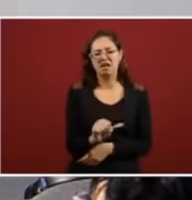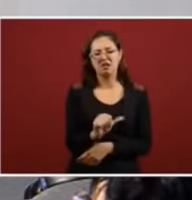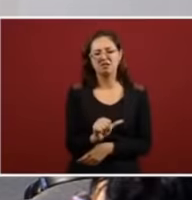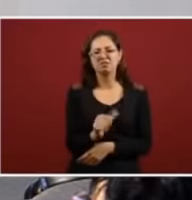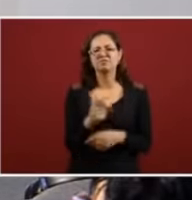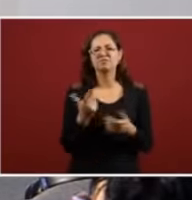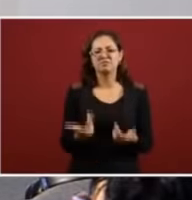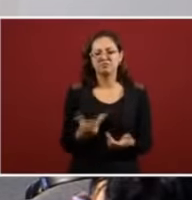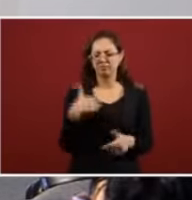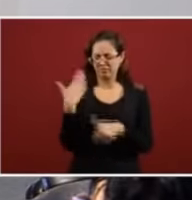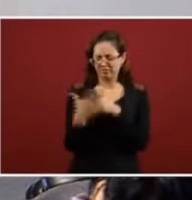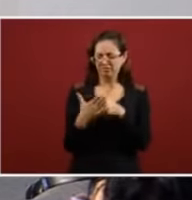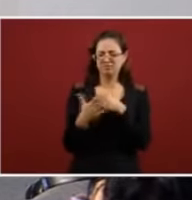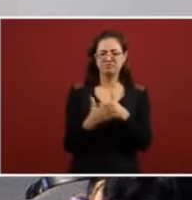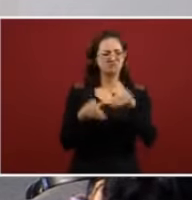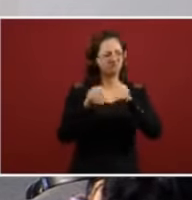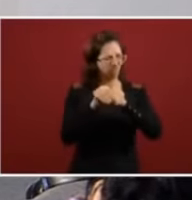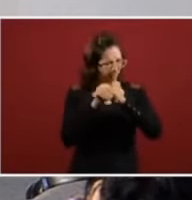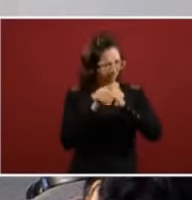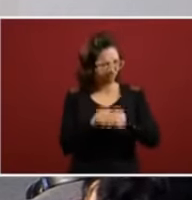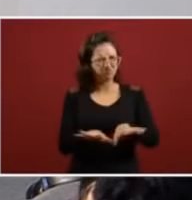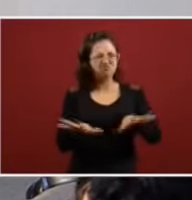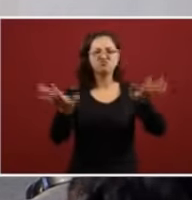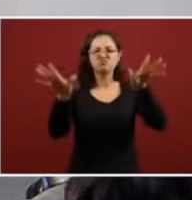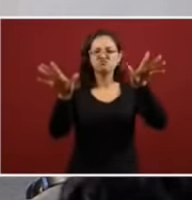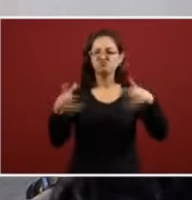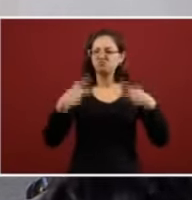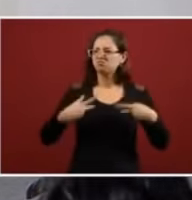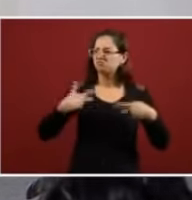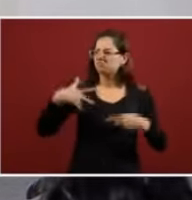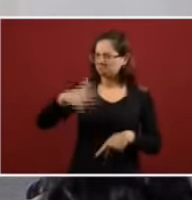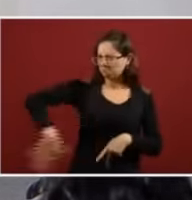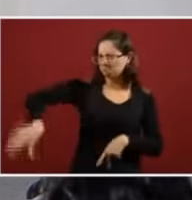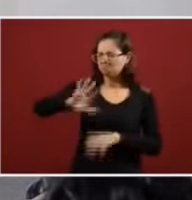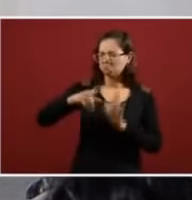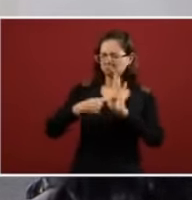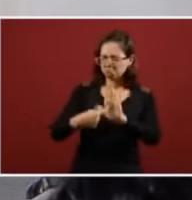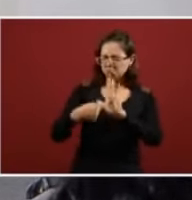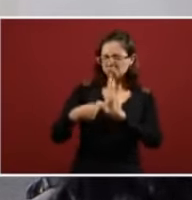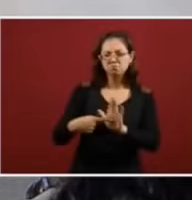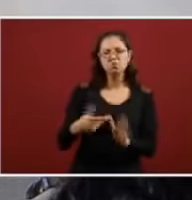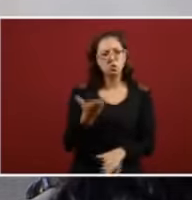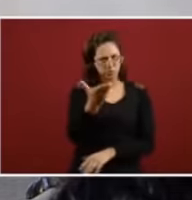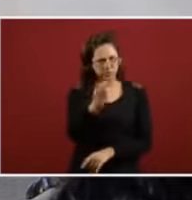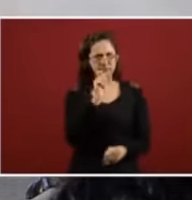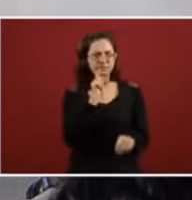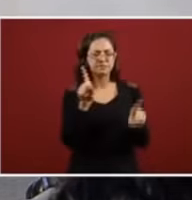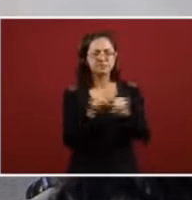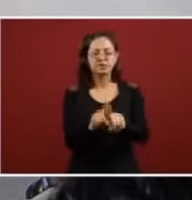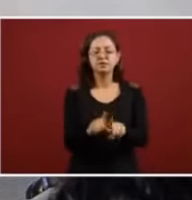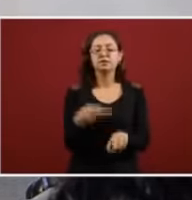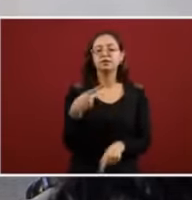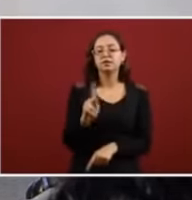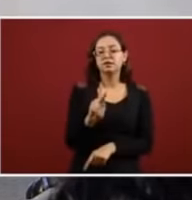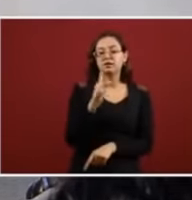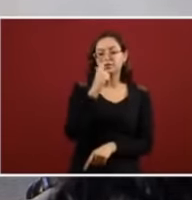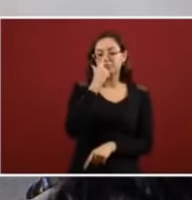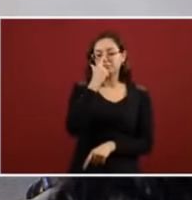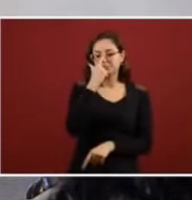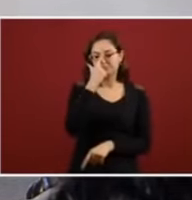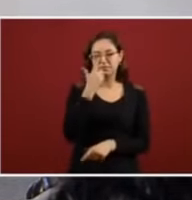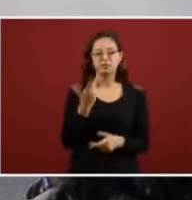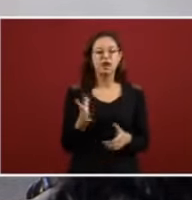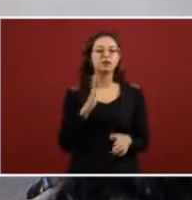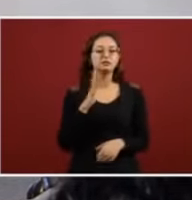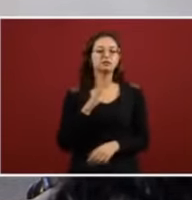presidente estamos próximos a darlo a conocer al pueblo de méxico que ustedes desde luego también pero bueno aparece el senador